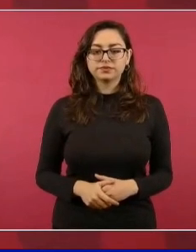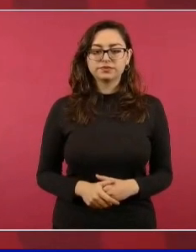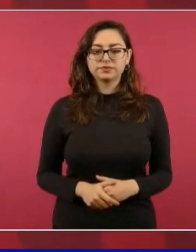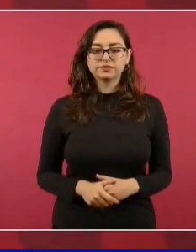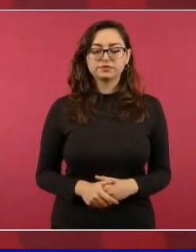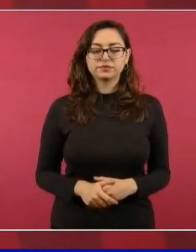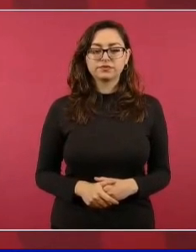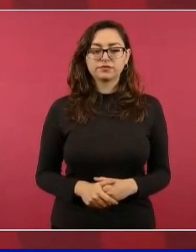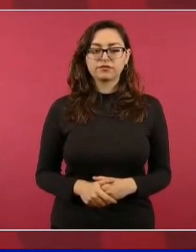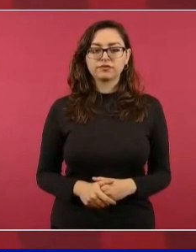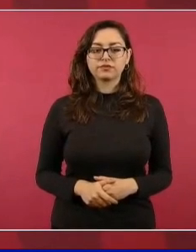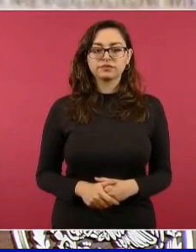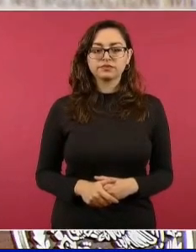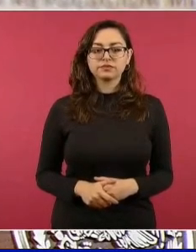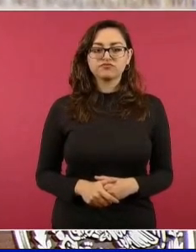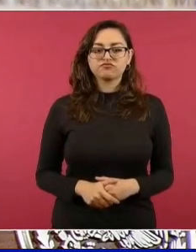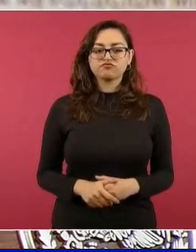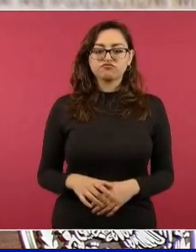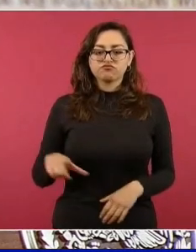operar